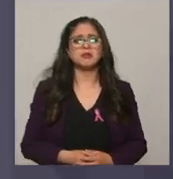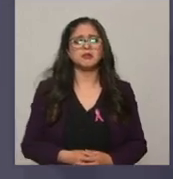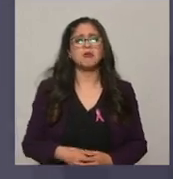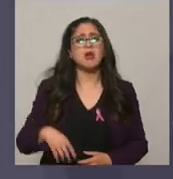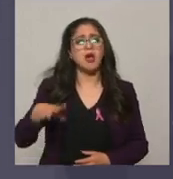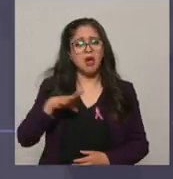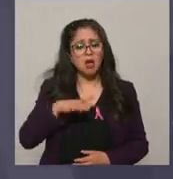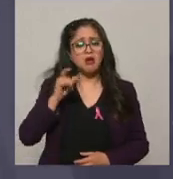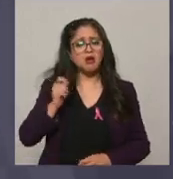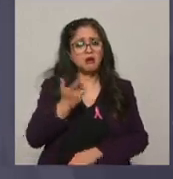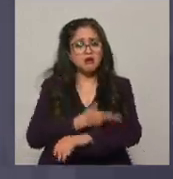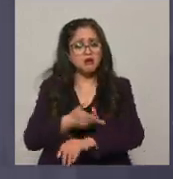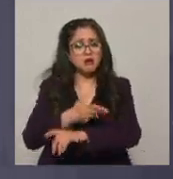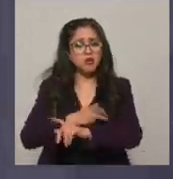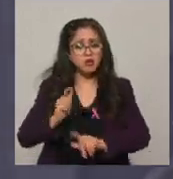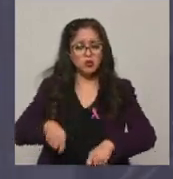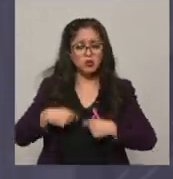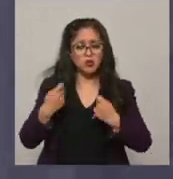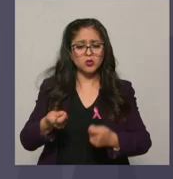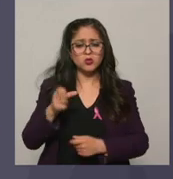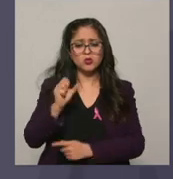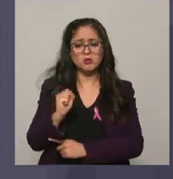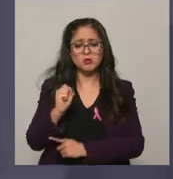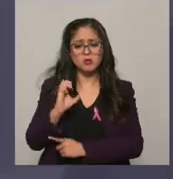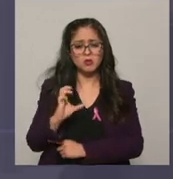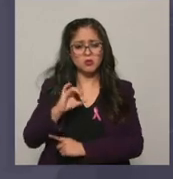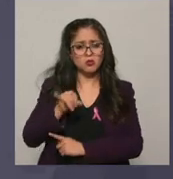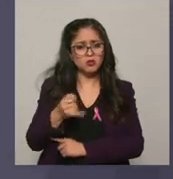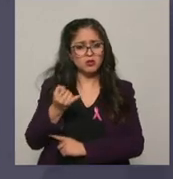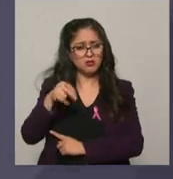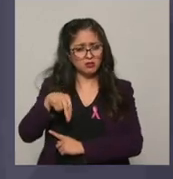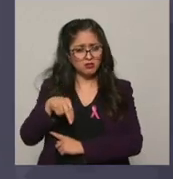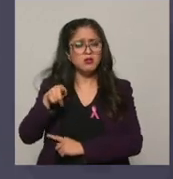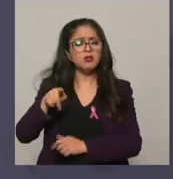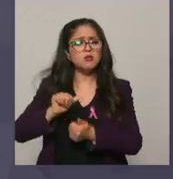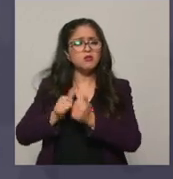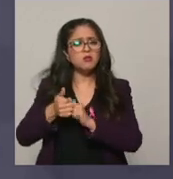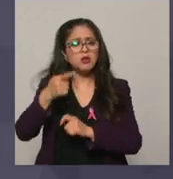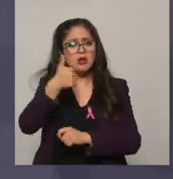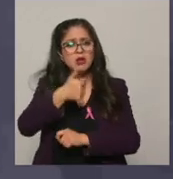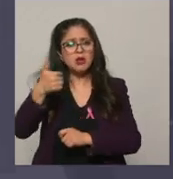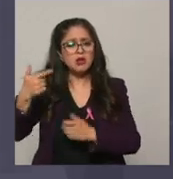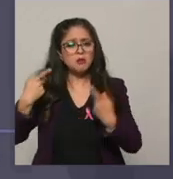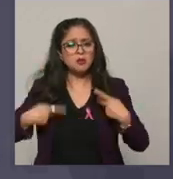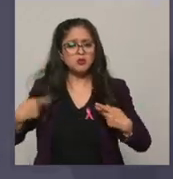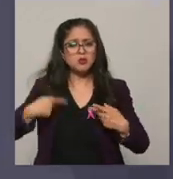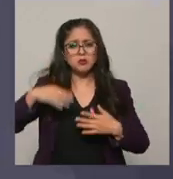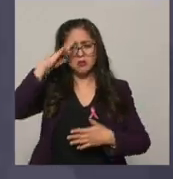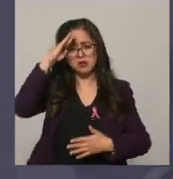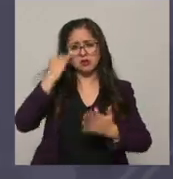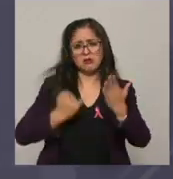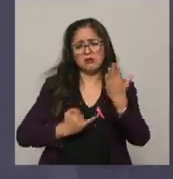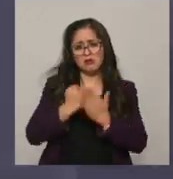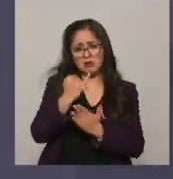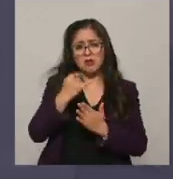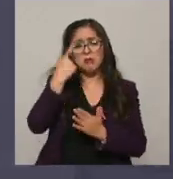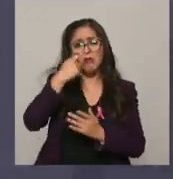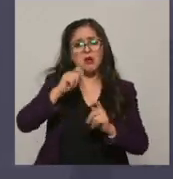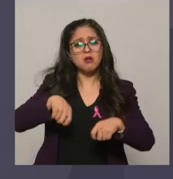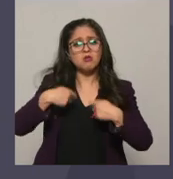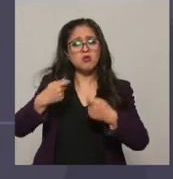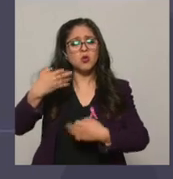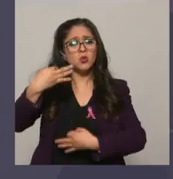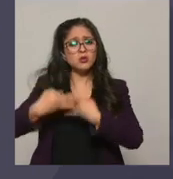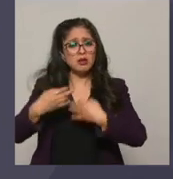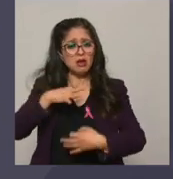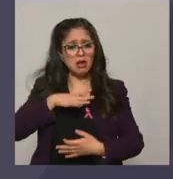instrumentó la Suprema Corte de Justicia de la Nación dirigido a todos los tomadores de decisión para impartir justicia, que también tengan esta